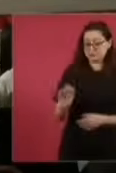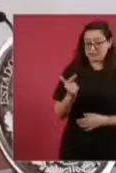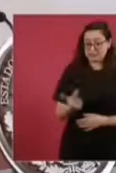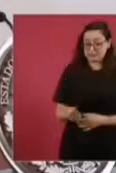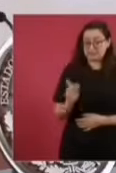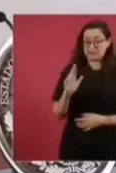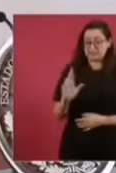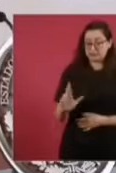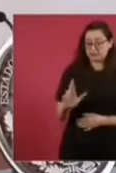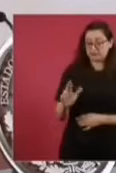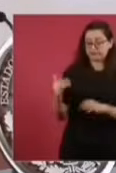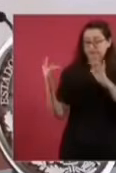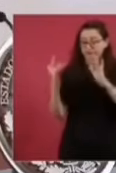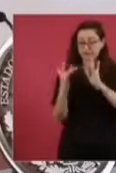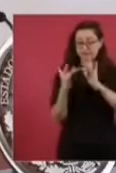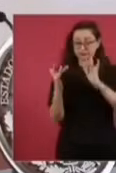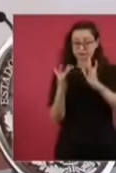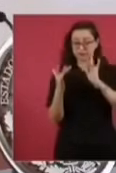República,